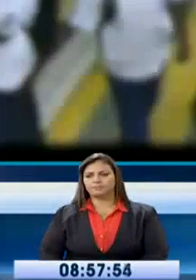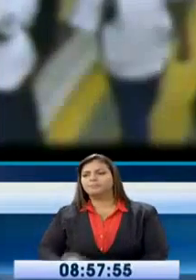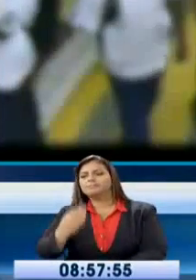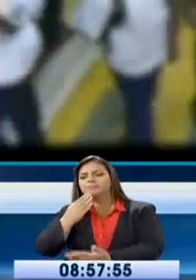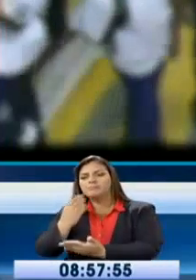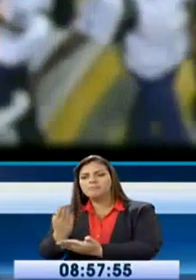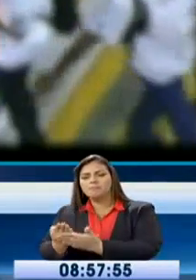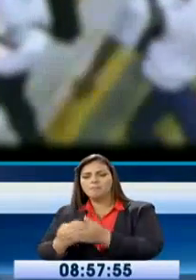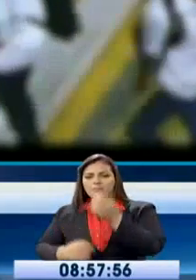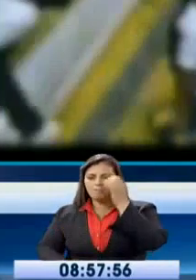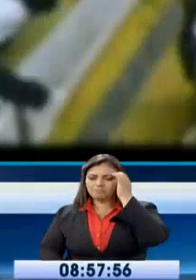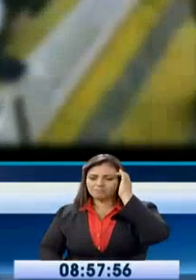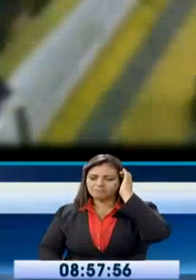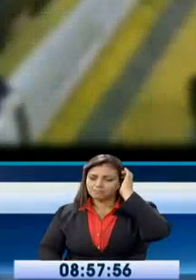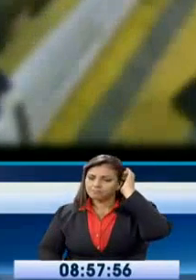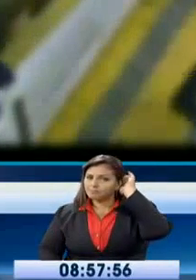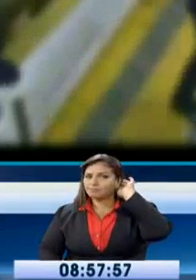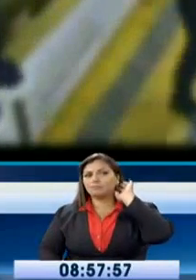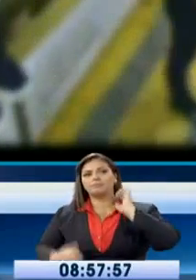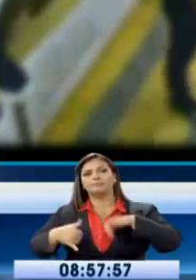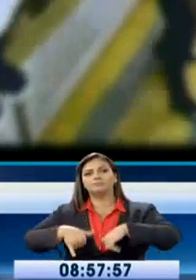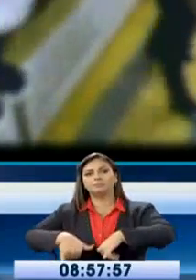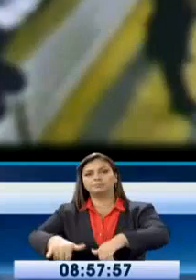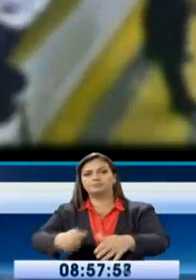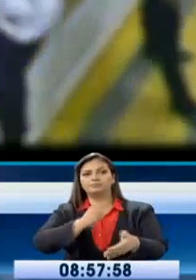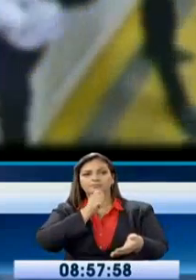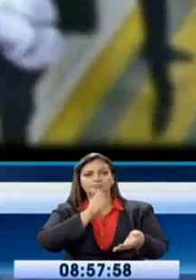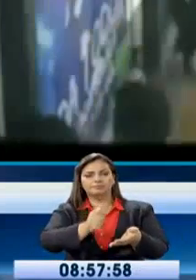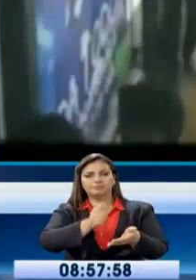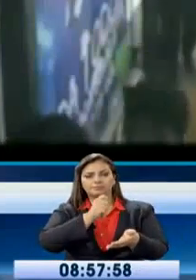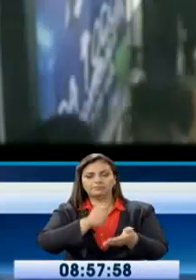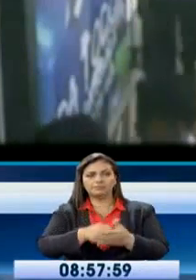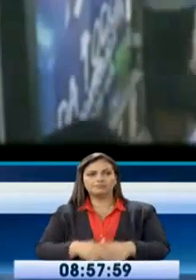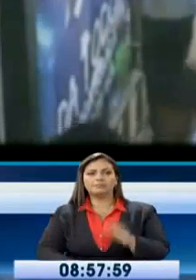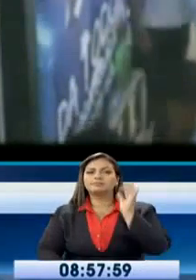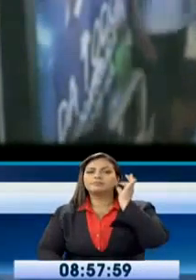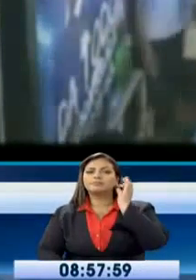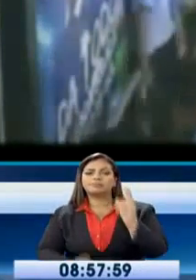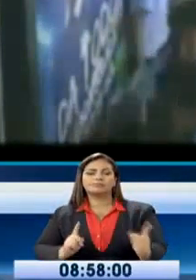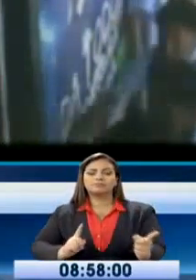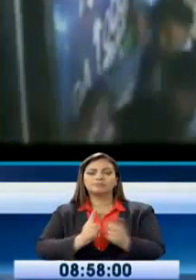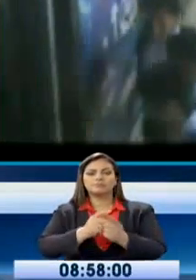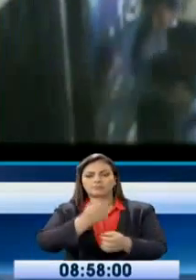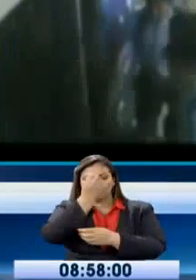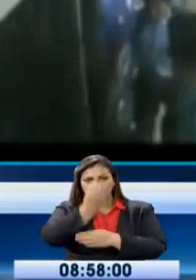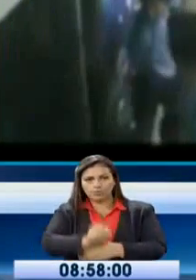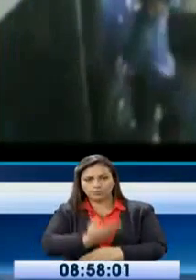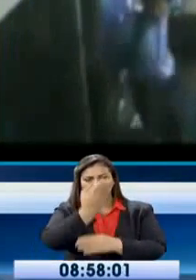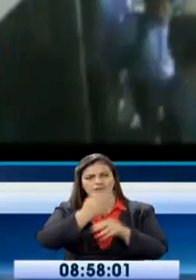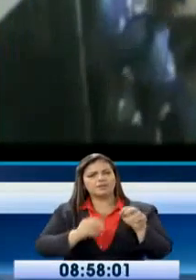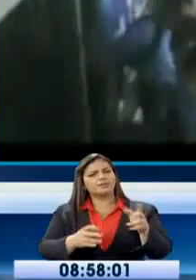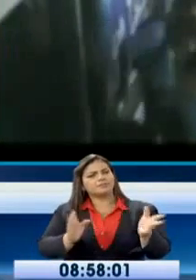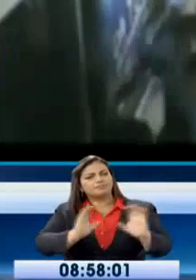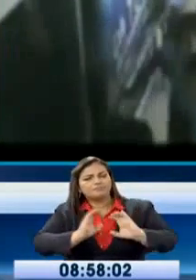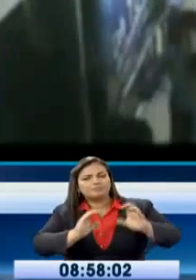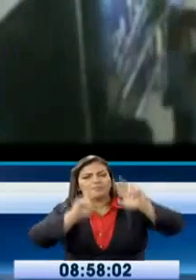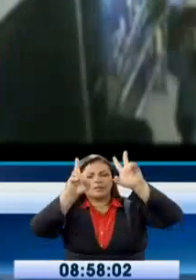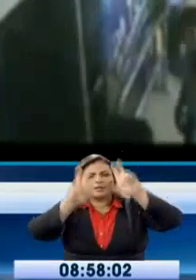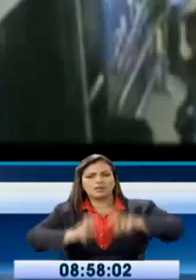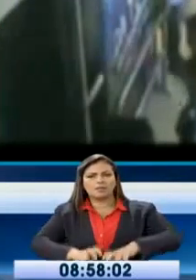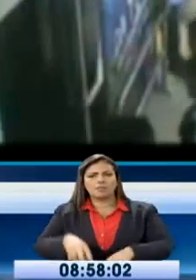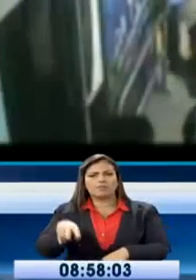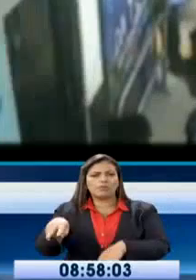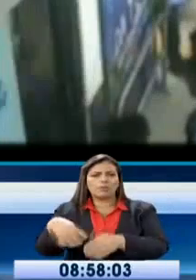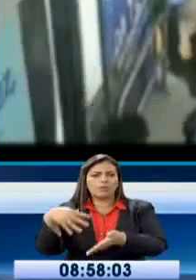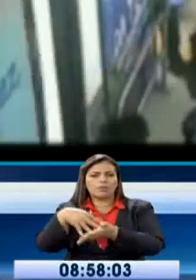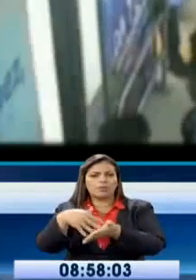entonces. Bueno, entonces vamos a continuar entrevistando a las pasajeras. Buenos días, señora. Acerca del tema de la violencia entre estudiantes, ¿usted cuando ha visto qué piensa al